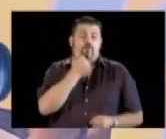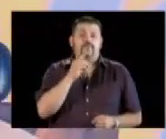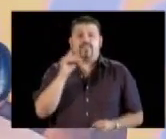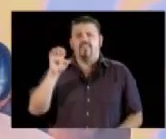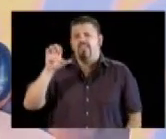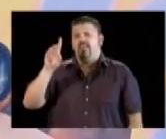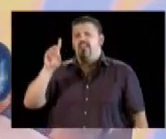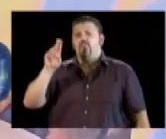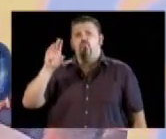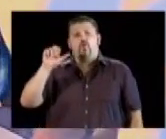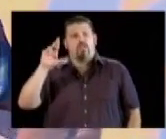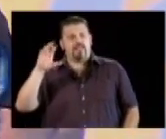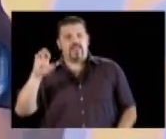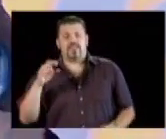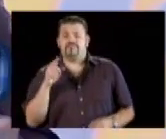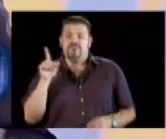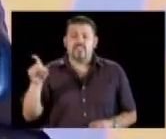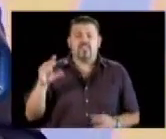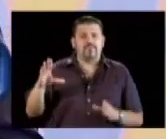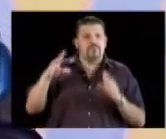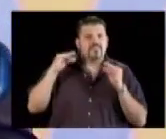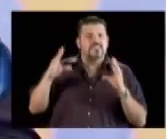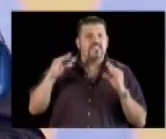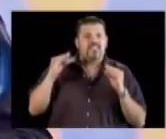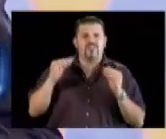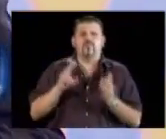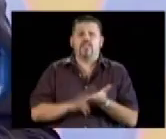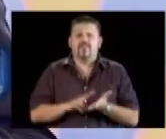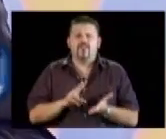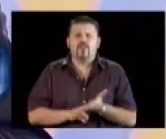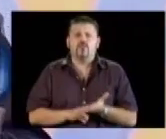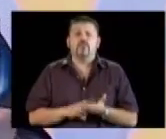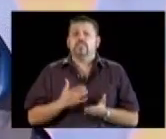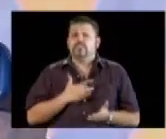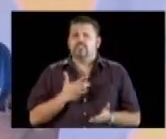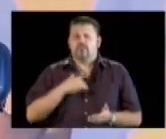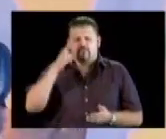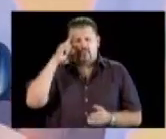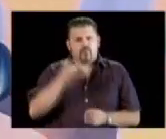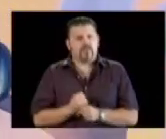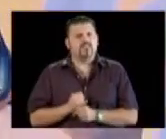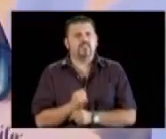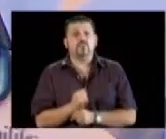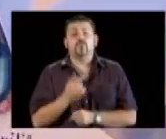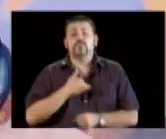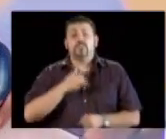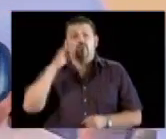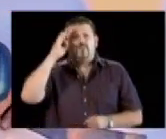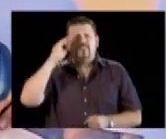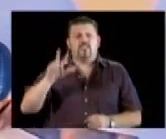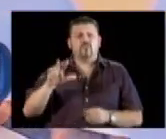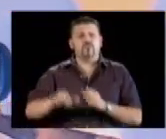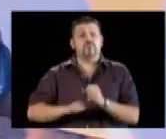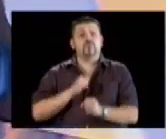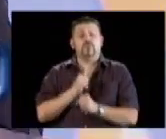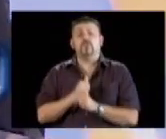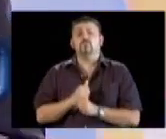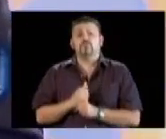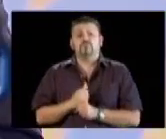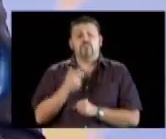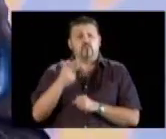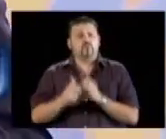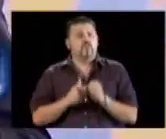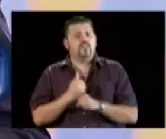y ella obviamente pues me ha enseñado el valor de tomar las decisiones. Con 18 años decidió